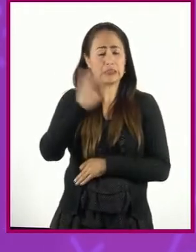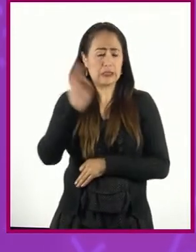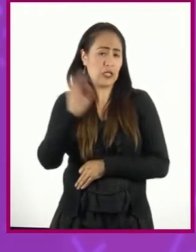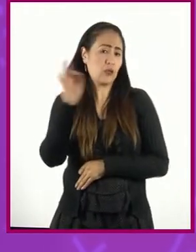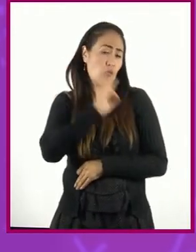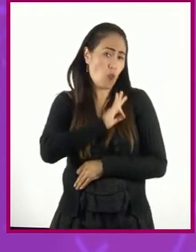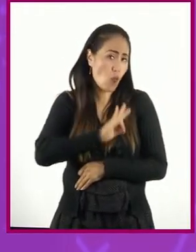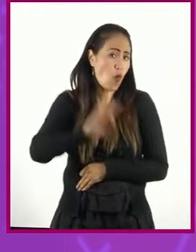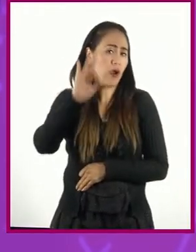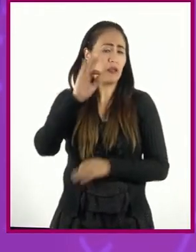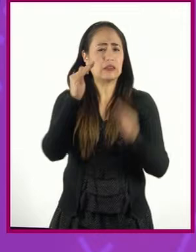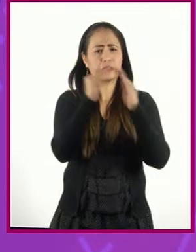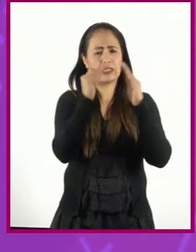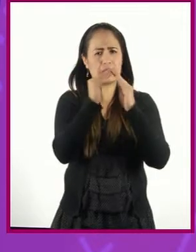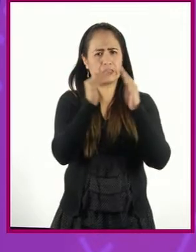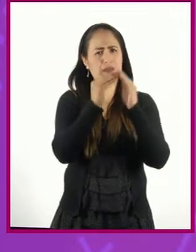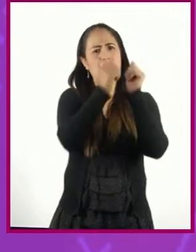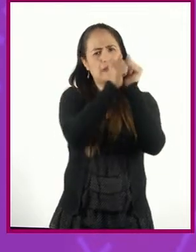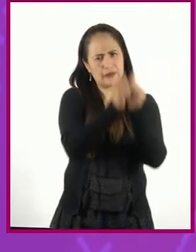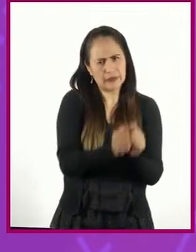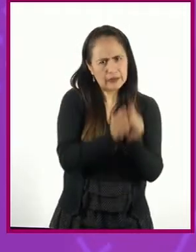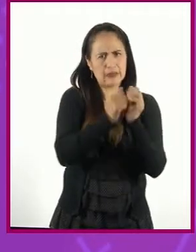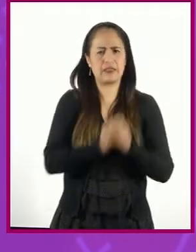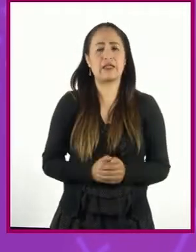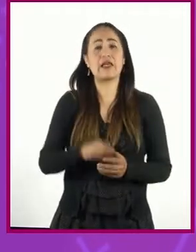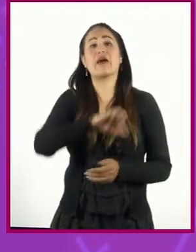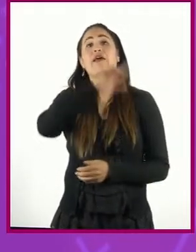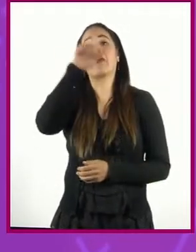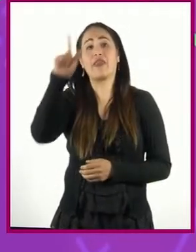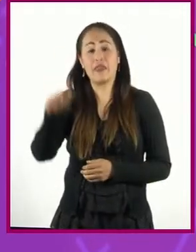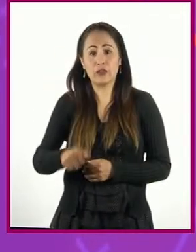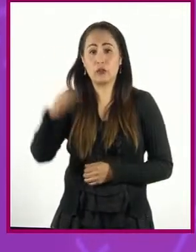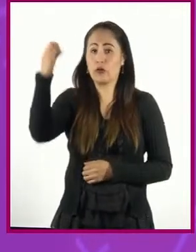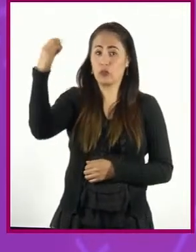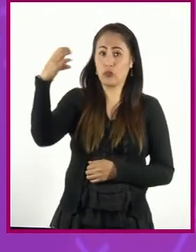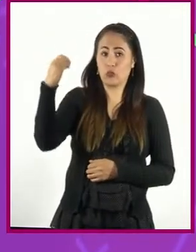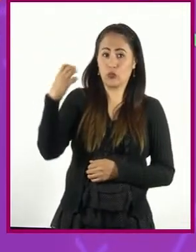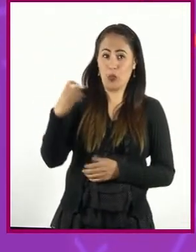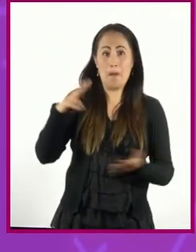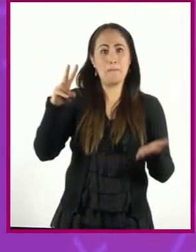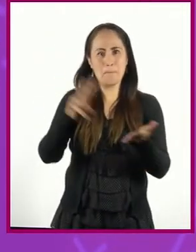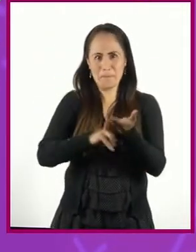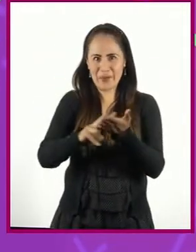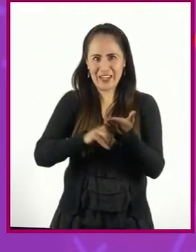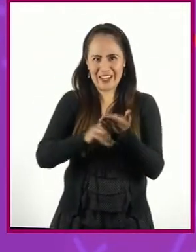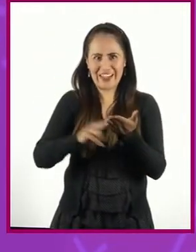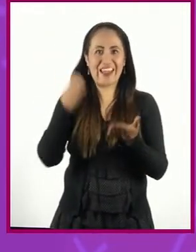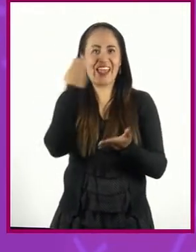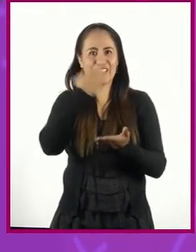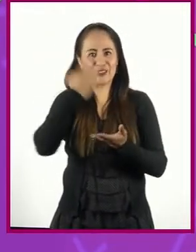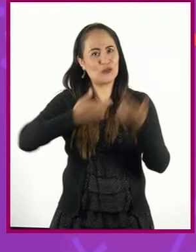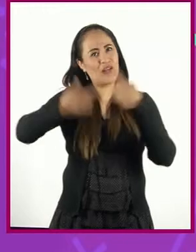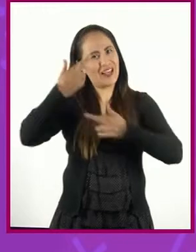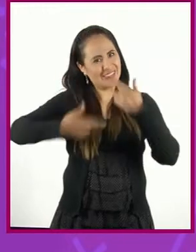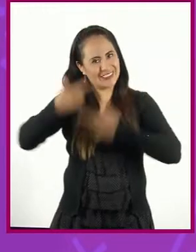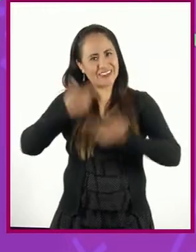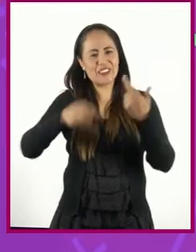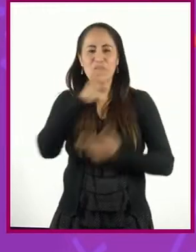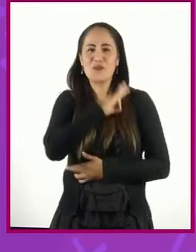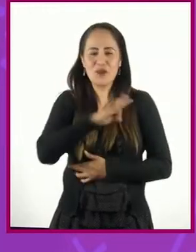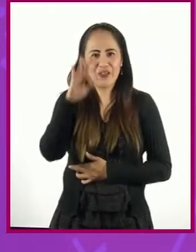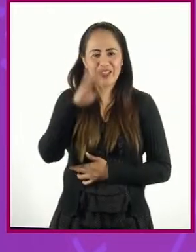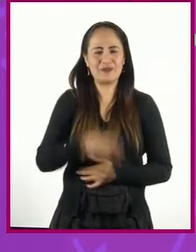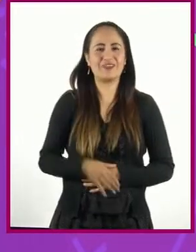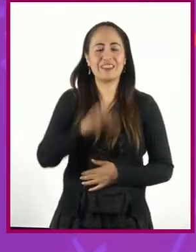posible, no salgan de sus hogares para que pronto lleguemos al semáforo verde y regresemos a nuestras escuelas. Recuerden